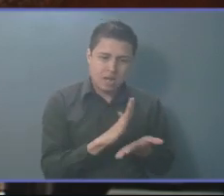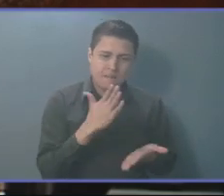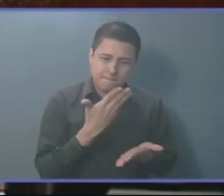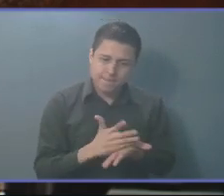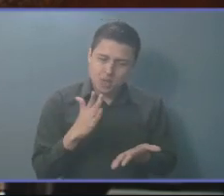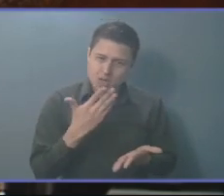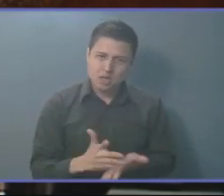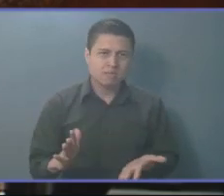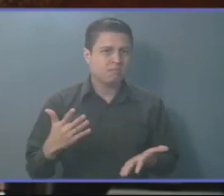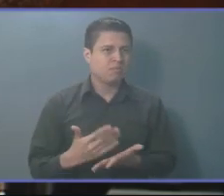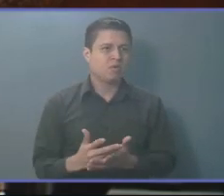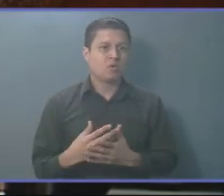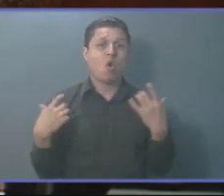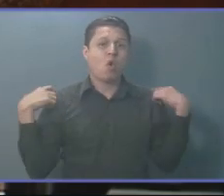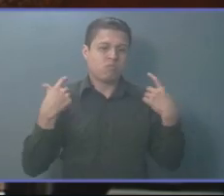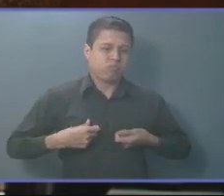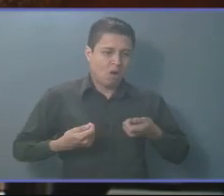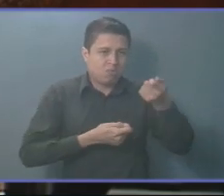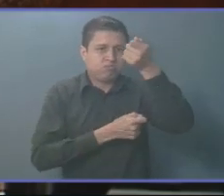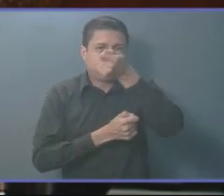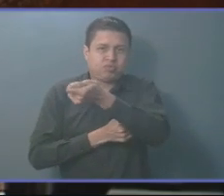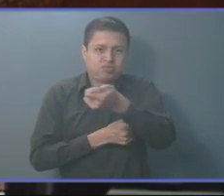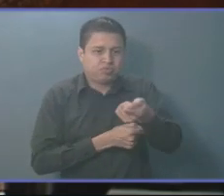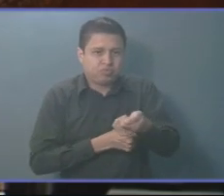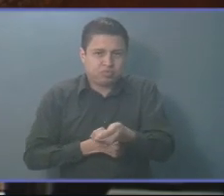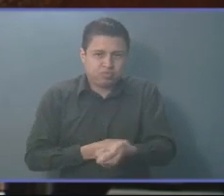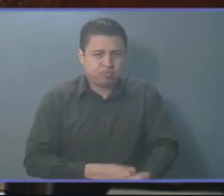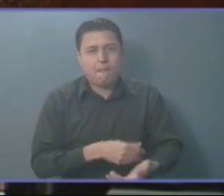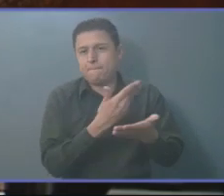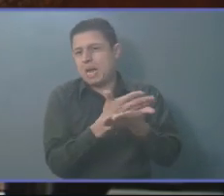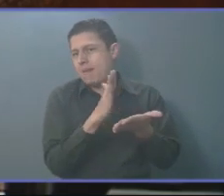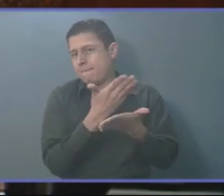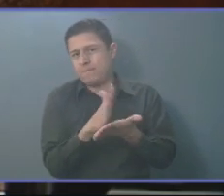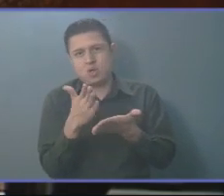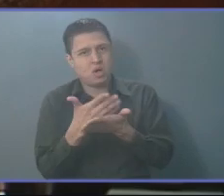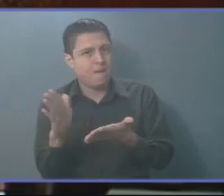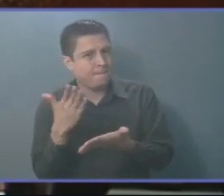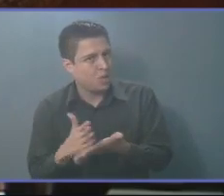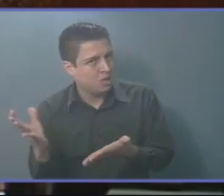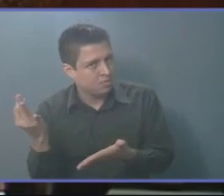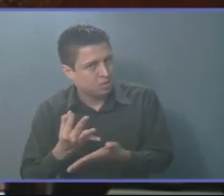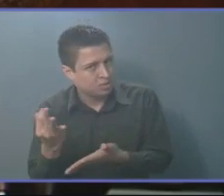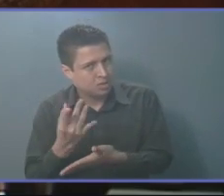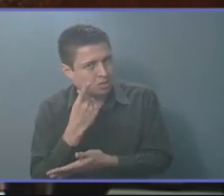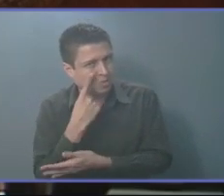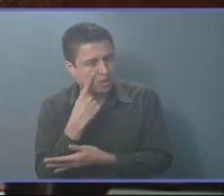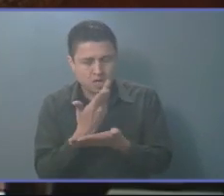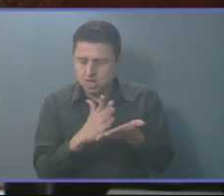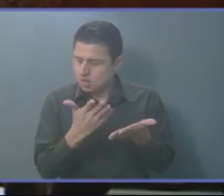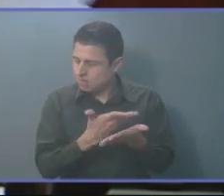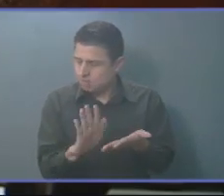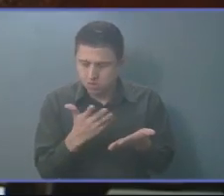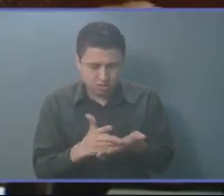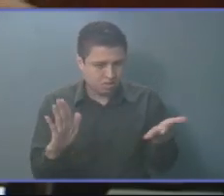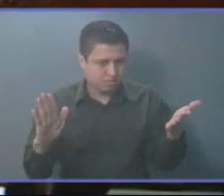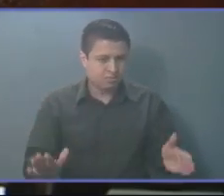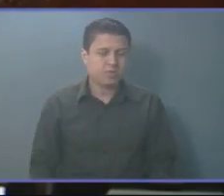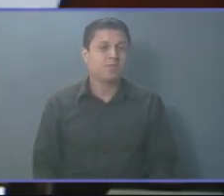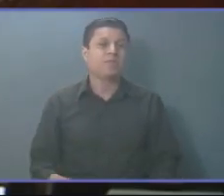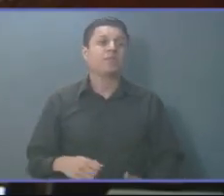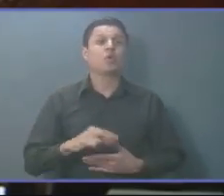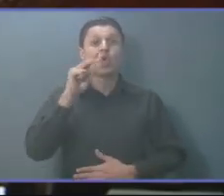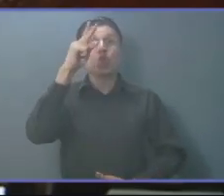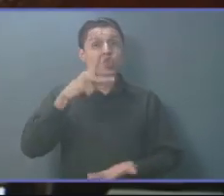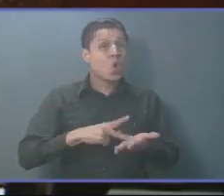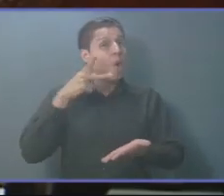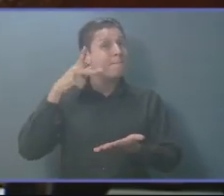áreas comunes como cafeterías, áreas recreacionales, clínica empresarial 2 veces al día.